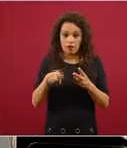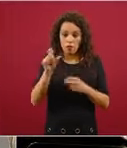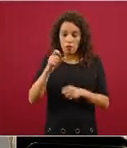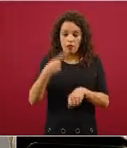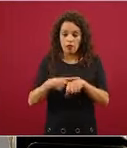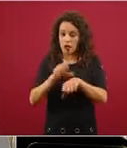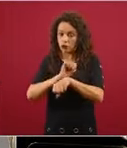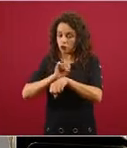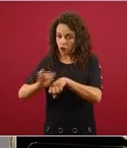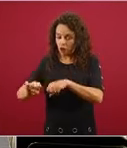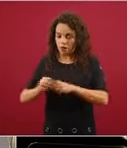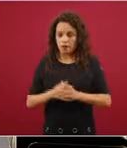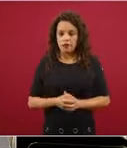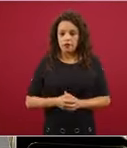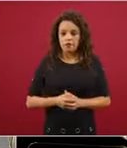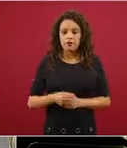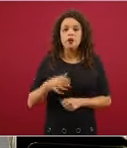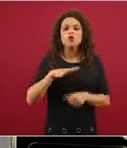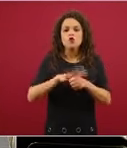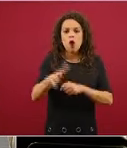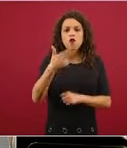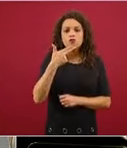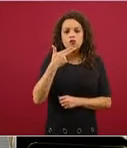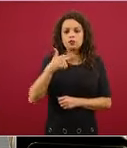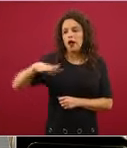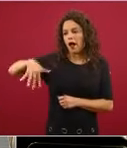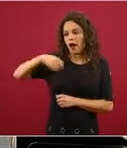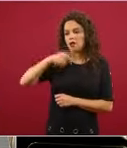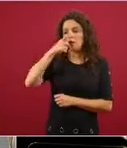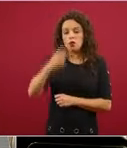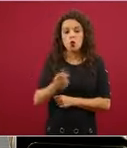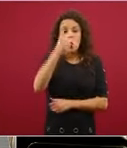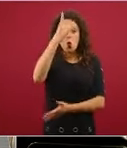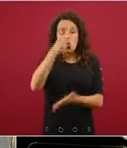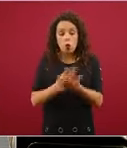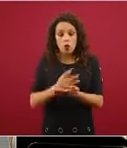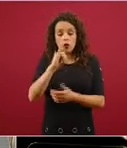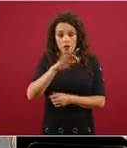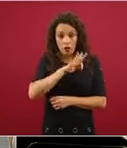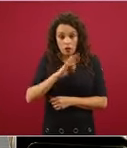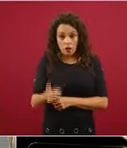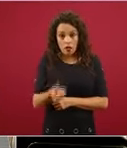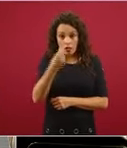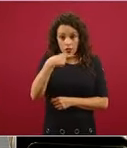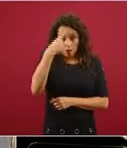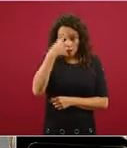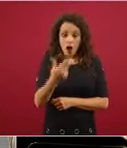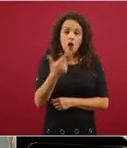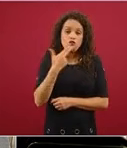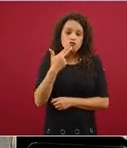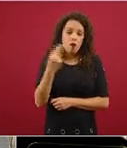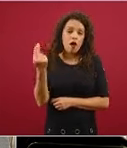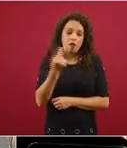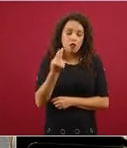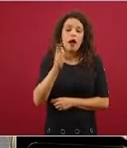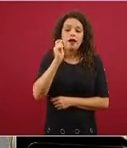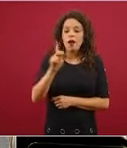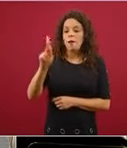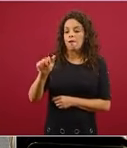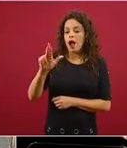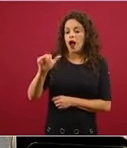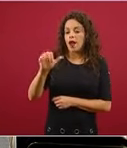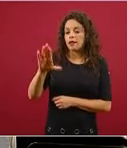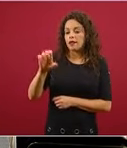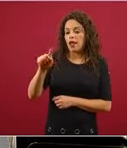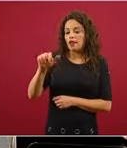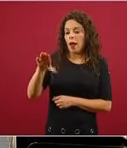que se debe usar para el cuadro leve ya lo describimos y el único medicamento que pudiera ser de utilidad es el paracetamol